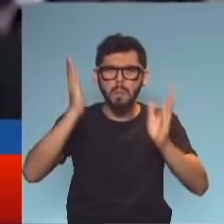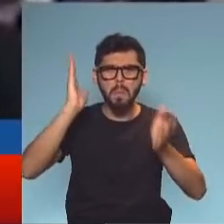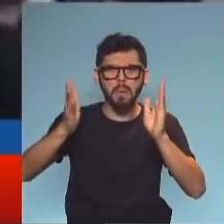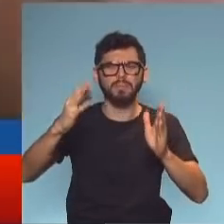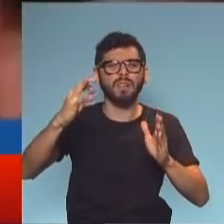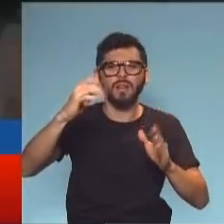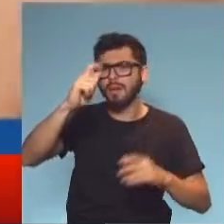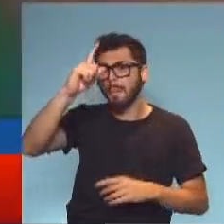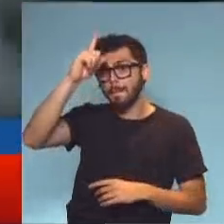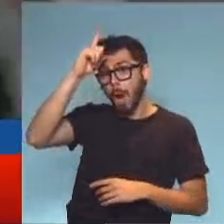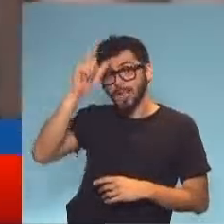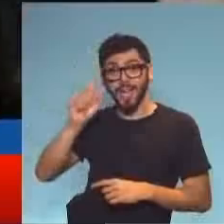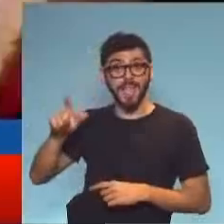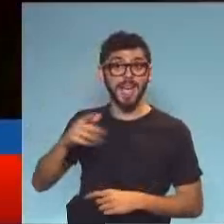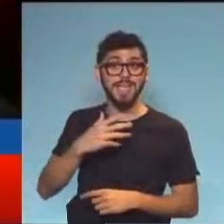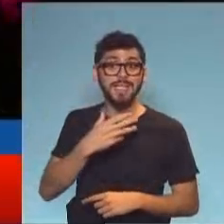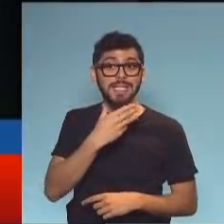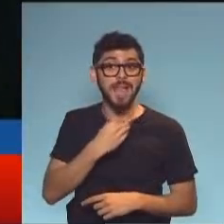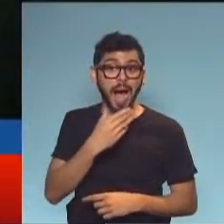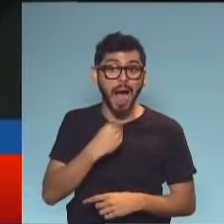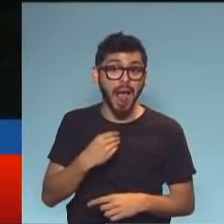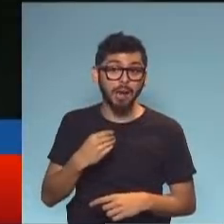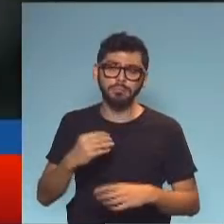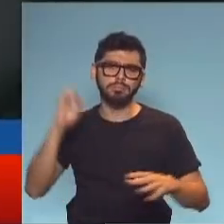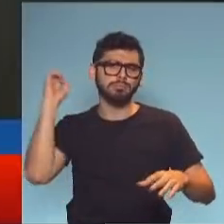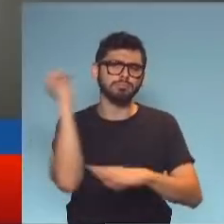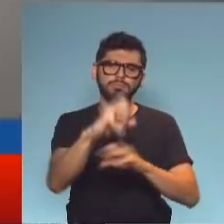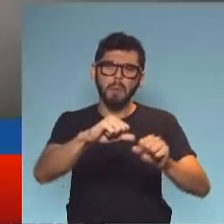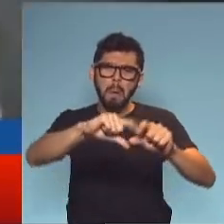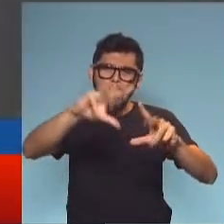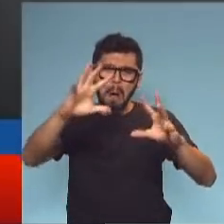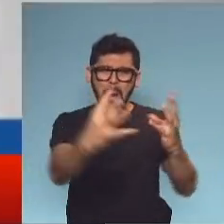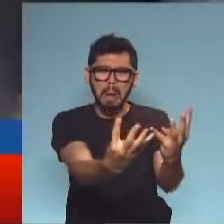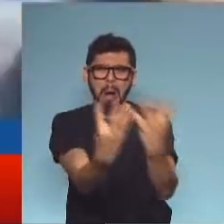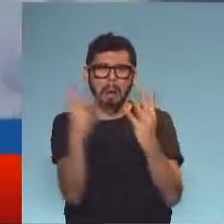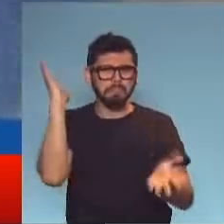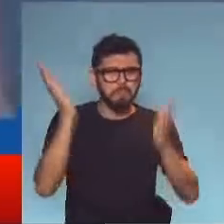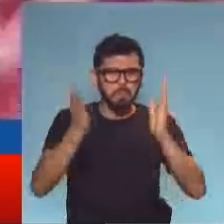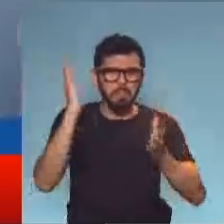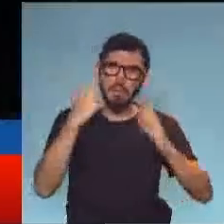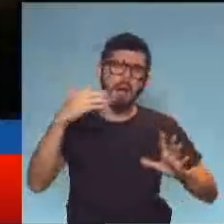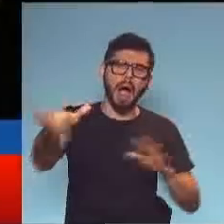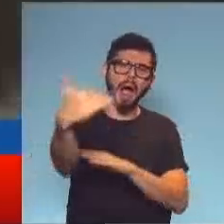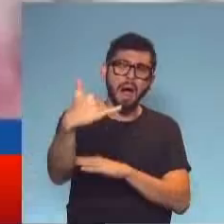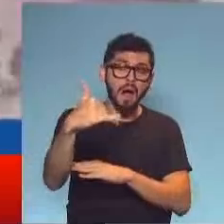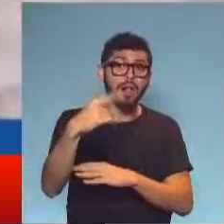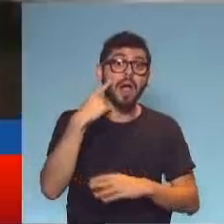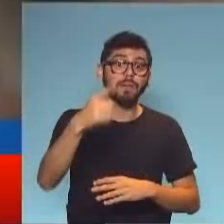la policía israelí, para que salgan de ese lugar, y vemos los efectos de